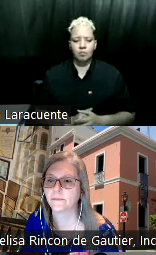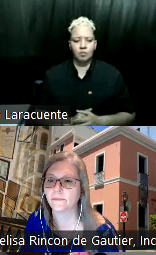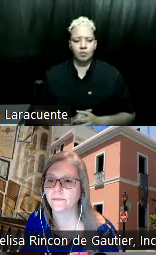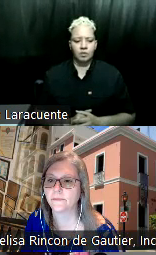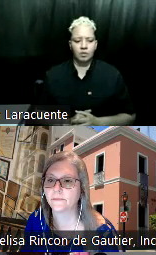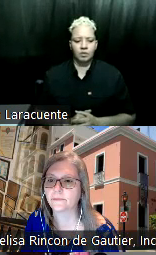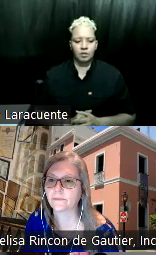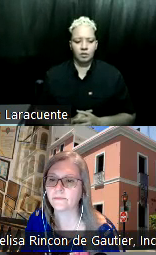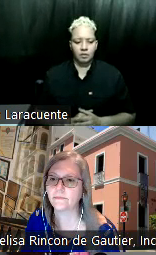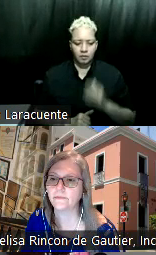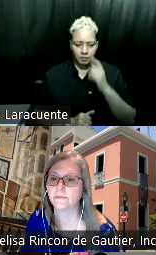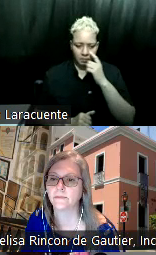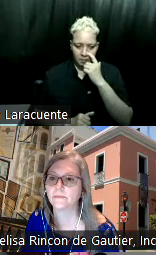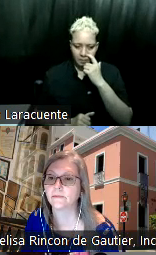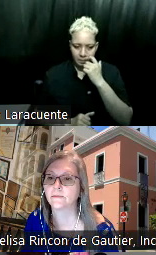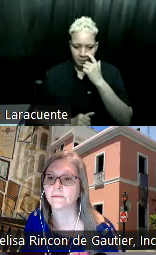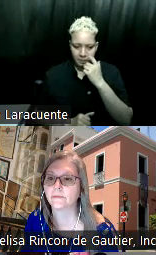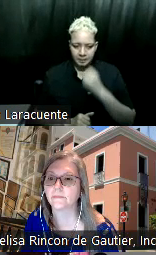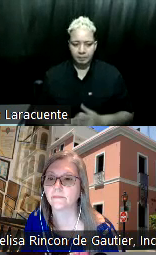las diferencias